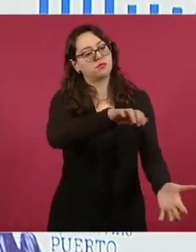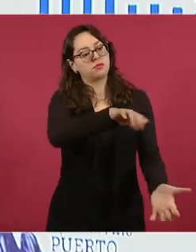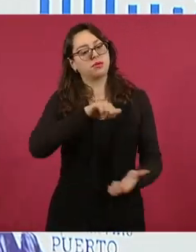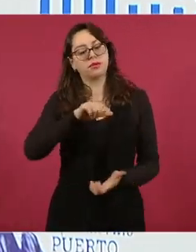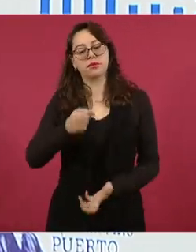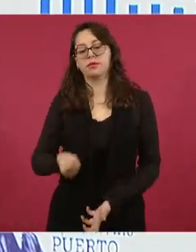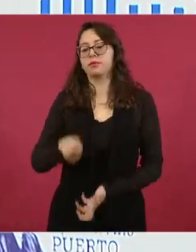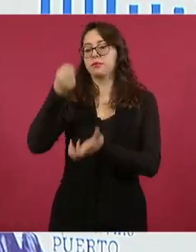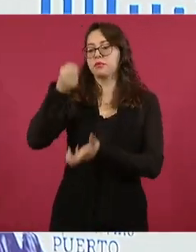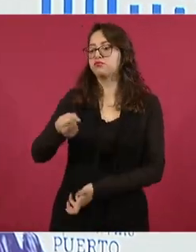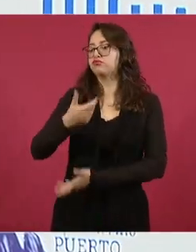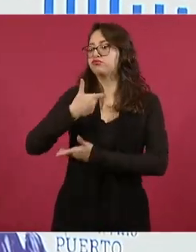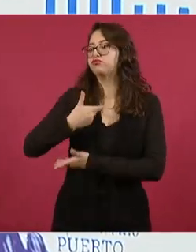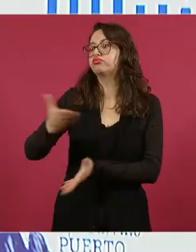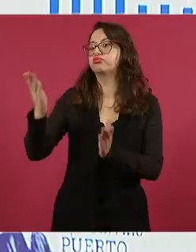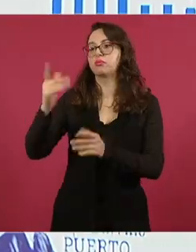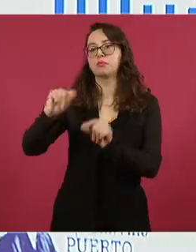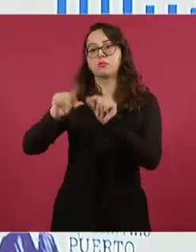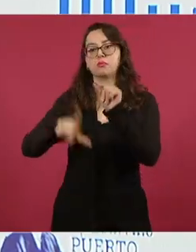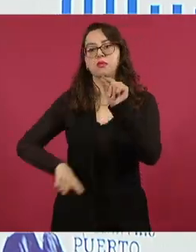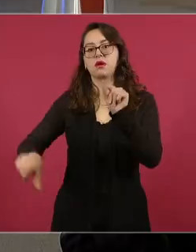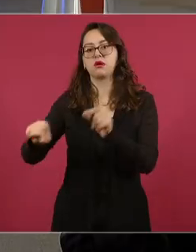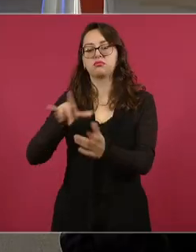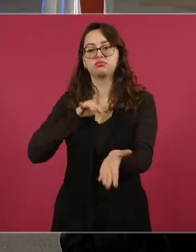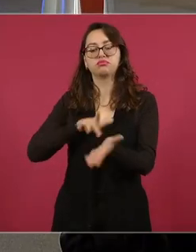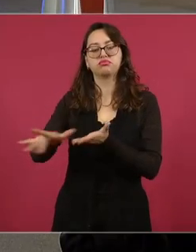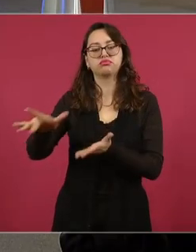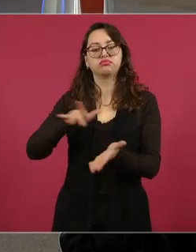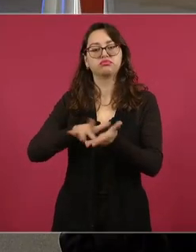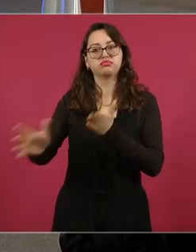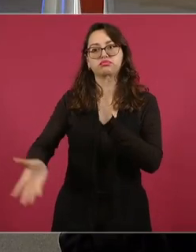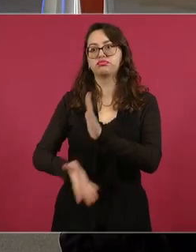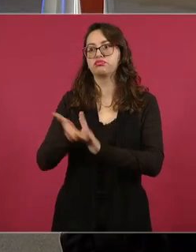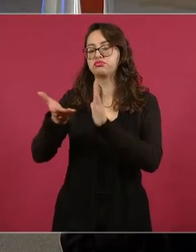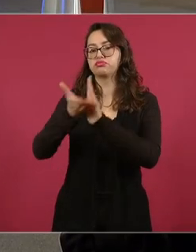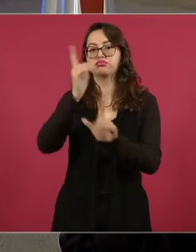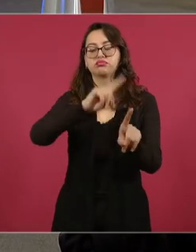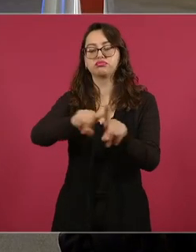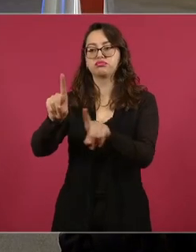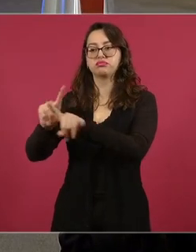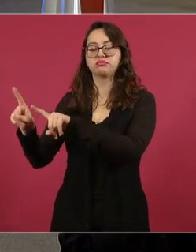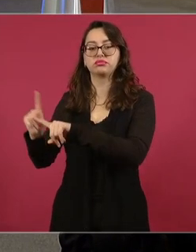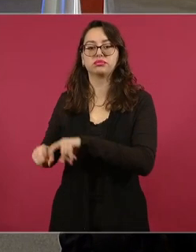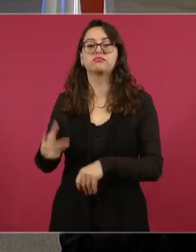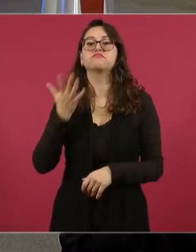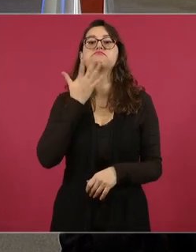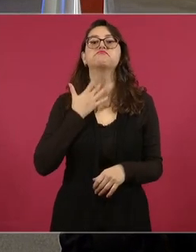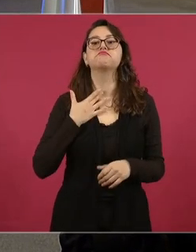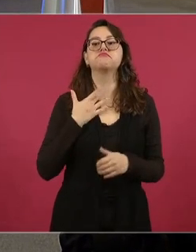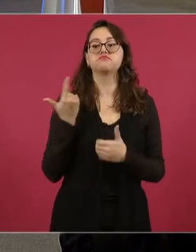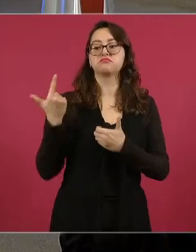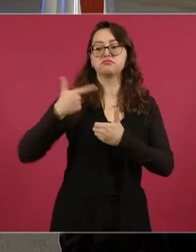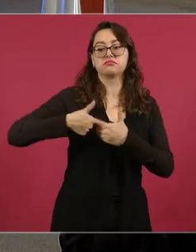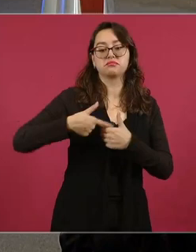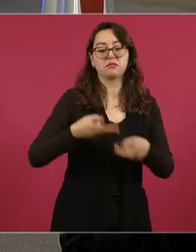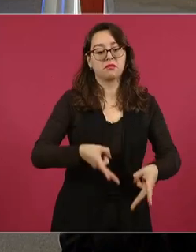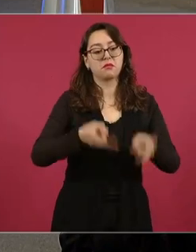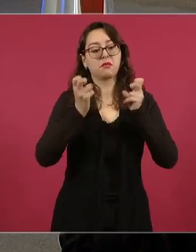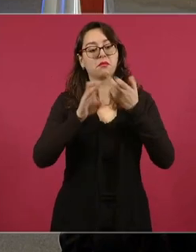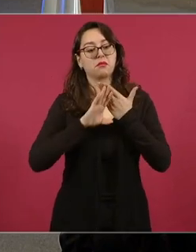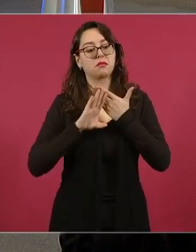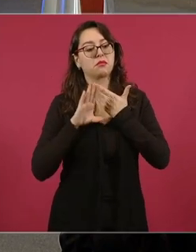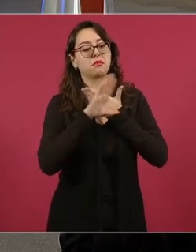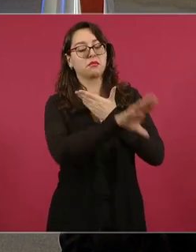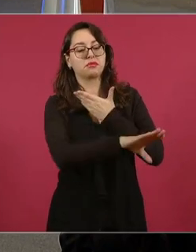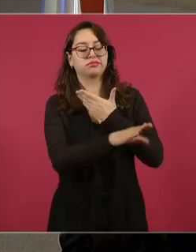utilizados en obras públicas en el país. Es muy importante el trabajo de las Fuerzas Armadas que previenen el llamado